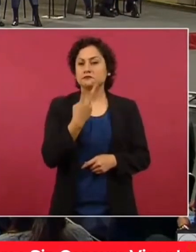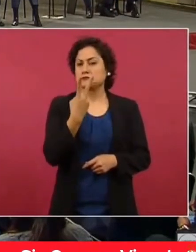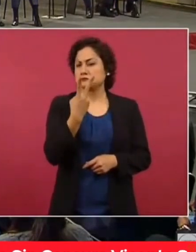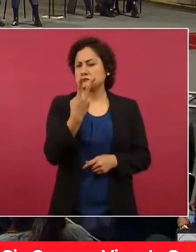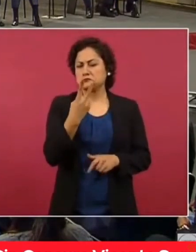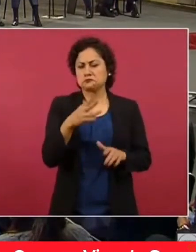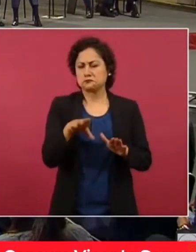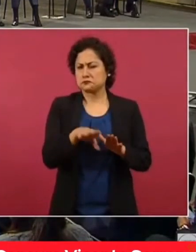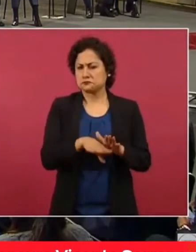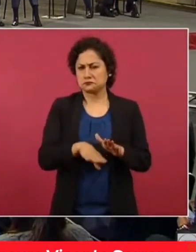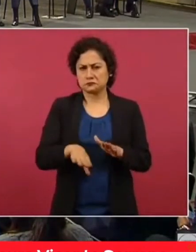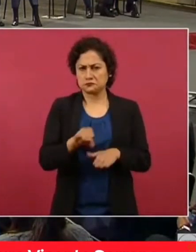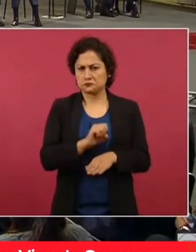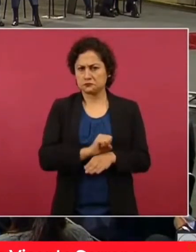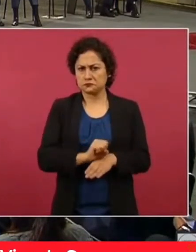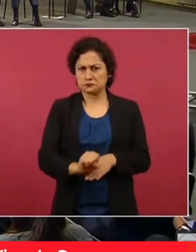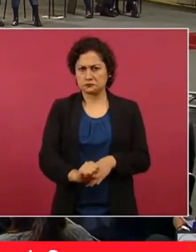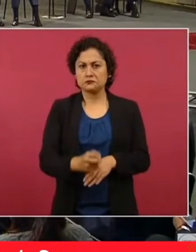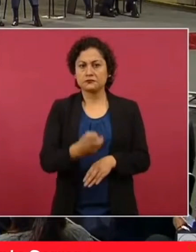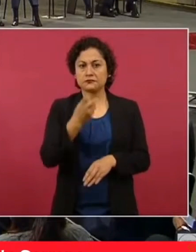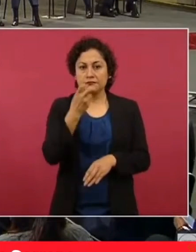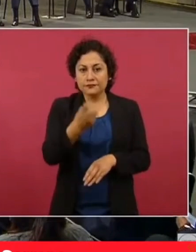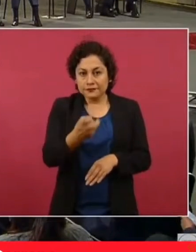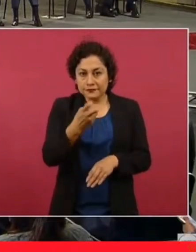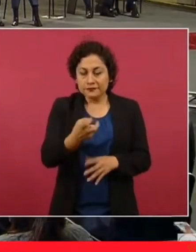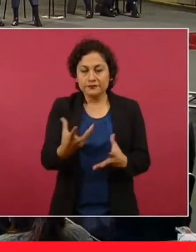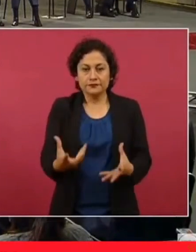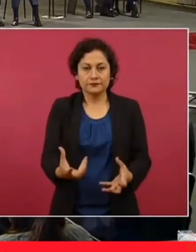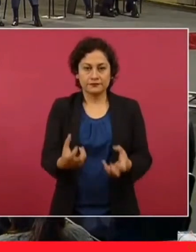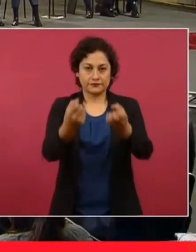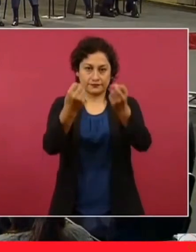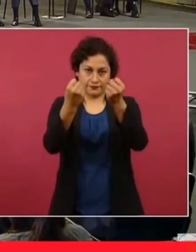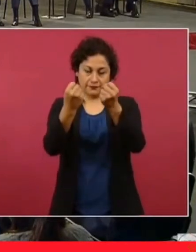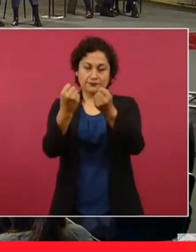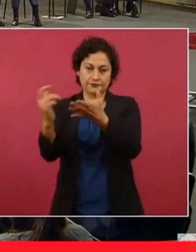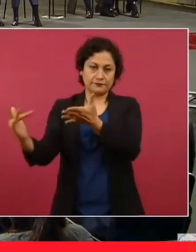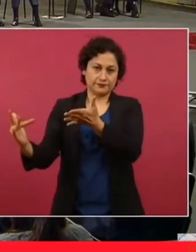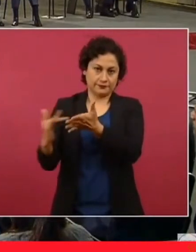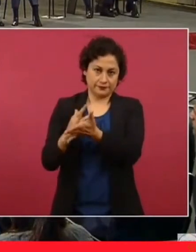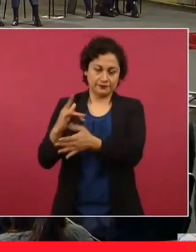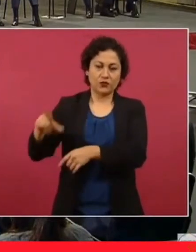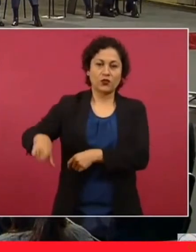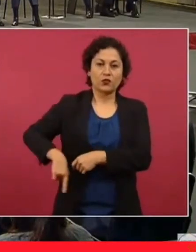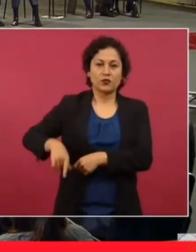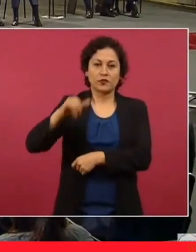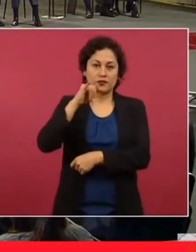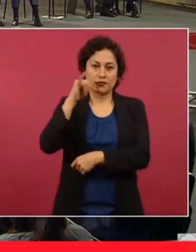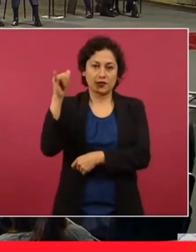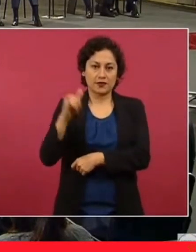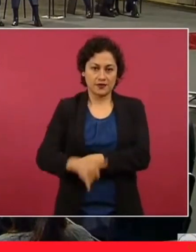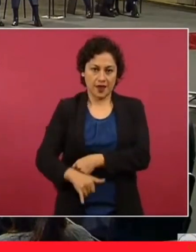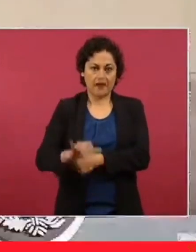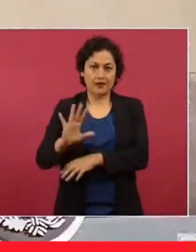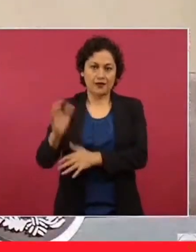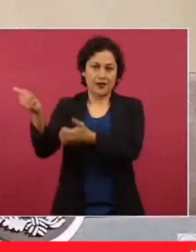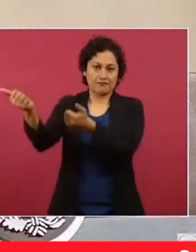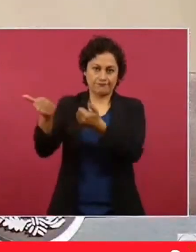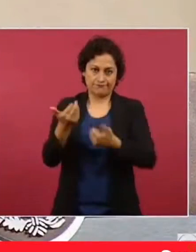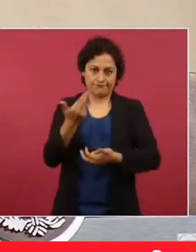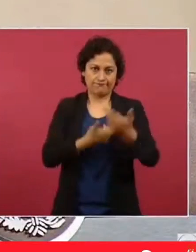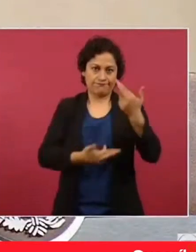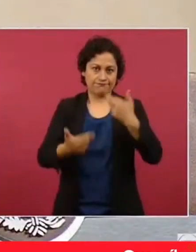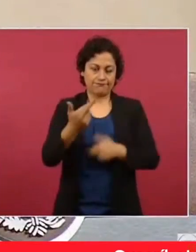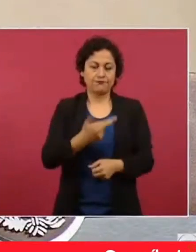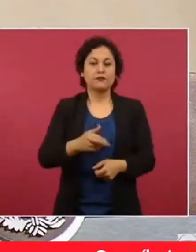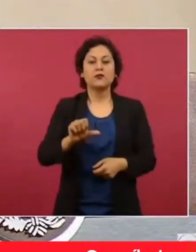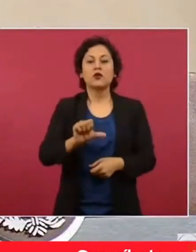repatriaciones que hemos logrado con la colaboración del gobierno de Italia y una con la colaboración